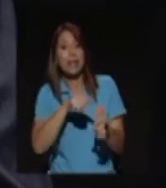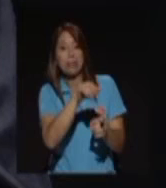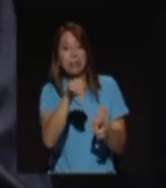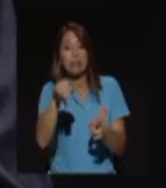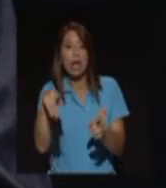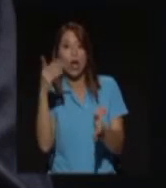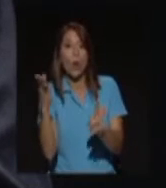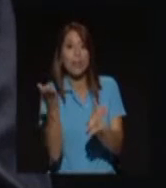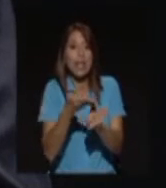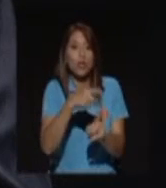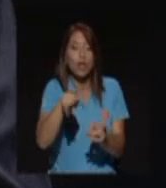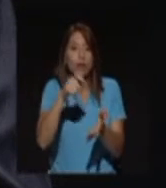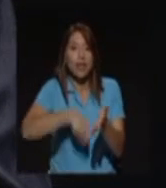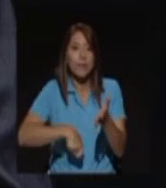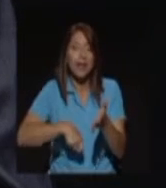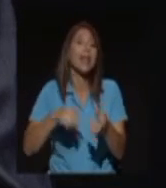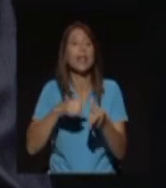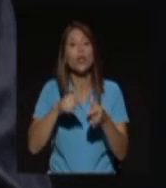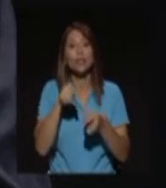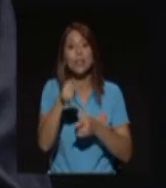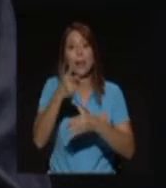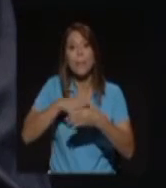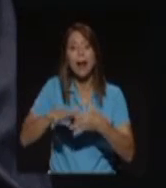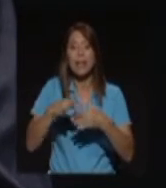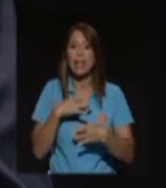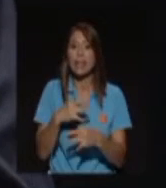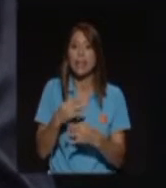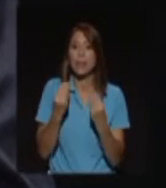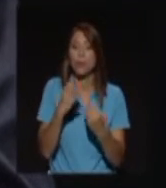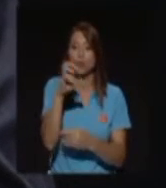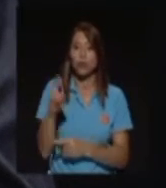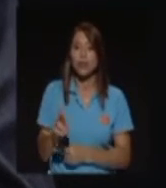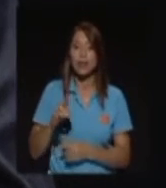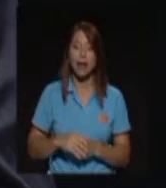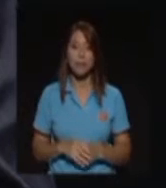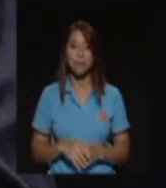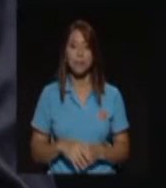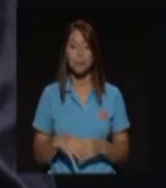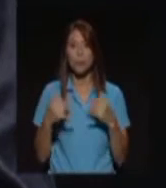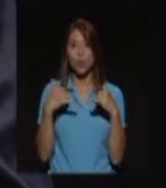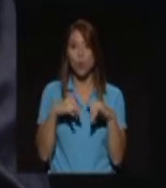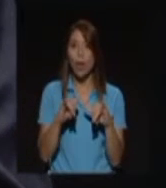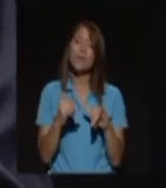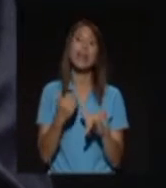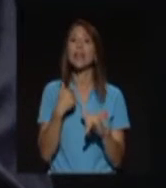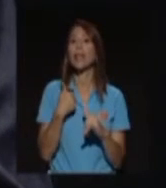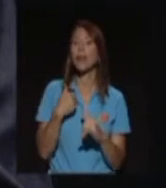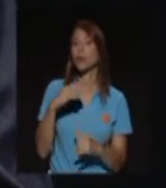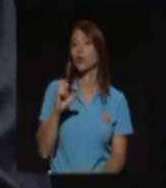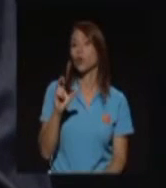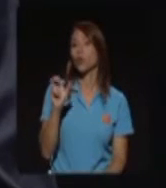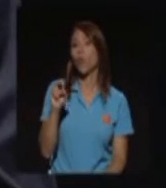que lo firmen. Bueno, y esa parte a Costa Rica le interesa mucho. Bueno. Y todavía tenemos lo de la cuenca